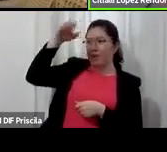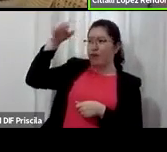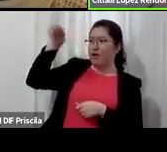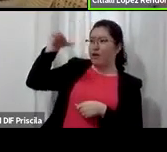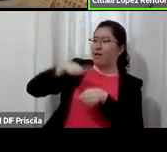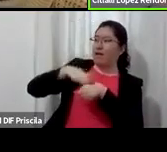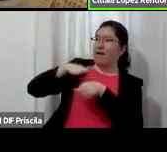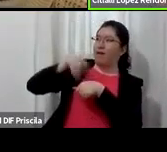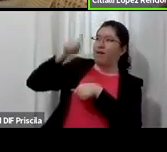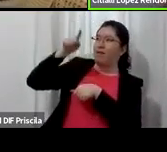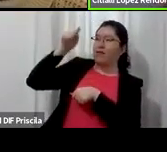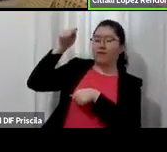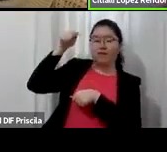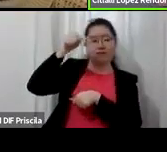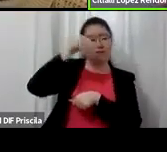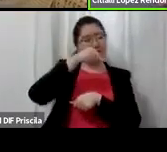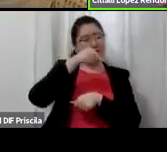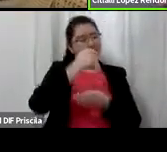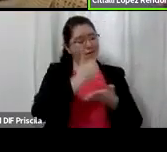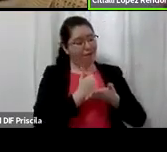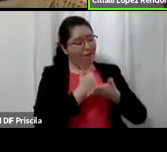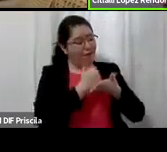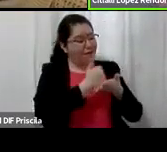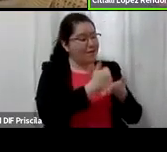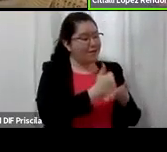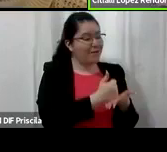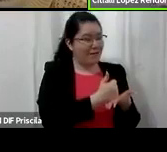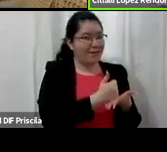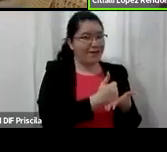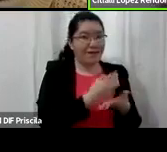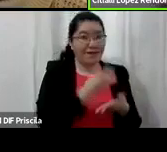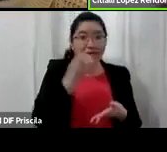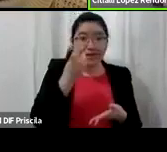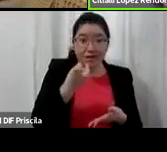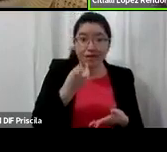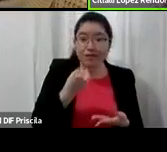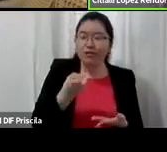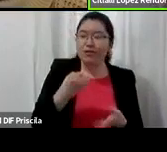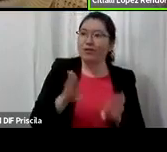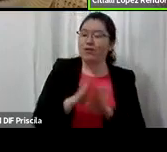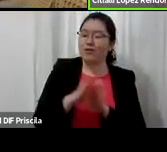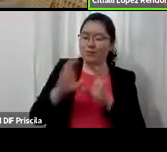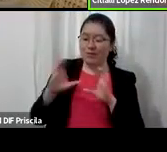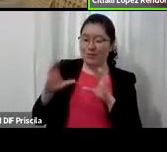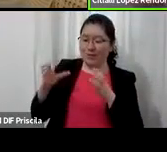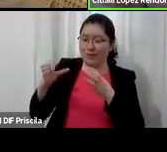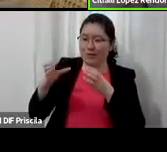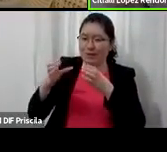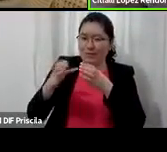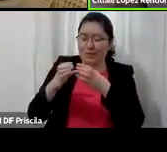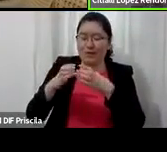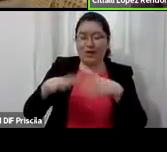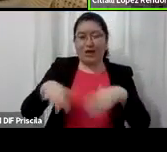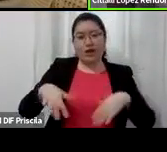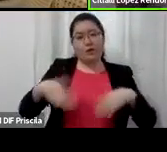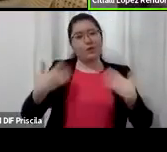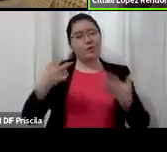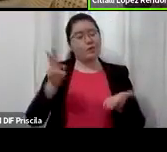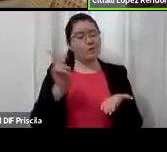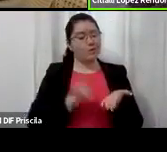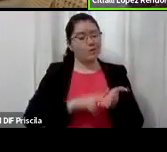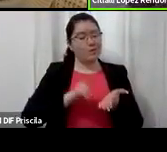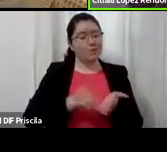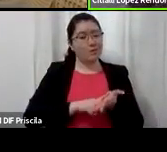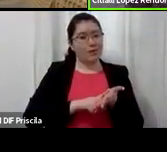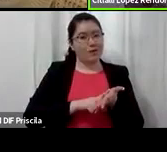Eso genera una sensación de comunidad muy auténtica, ¿no? En donde quienes están más versados en